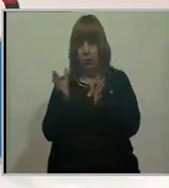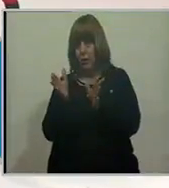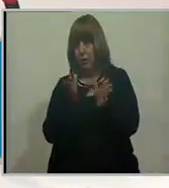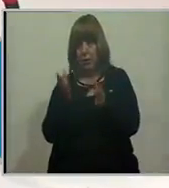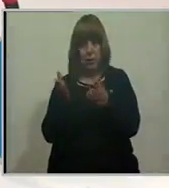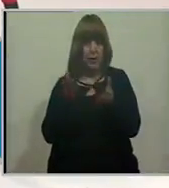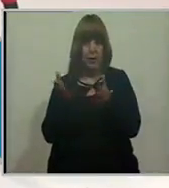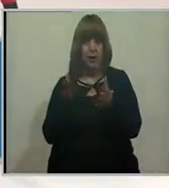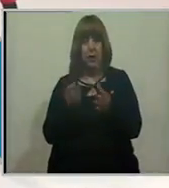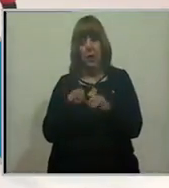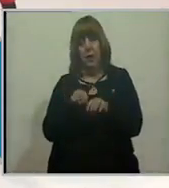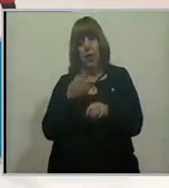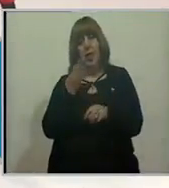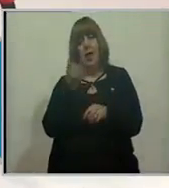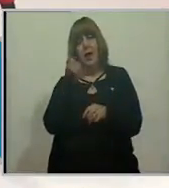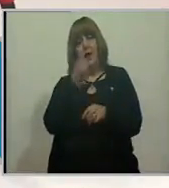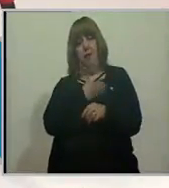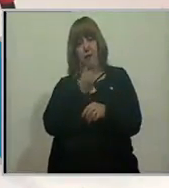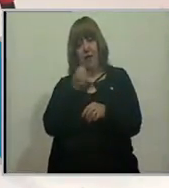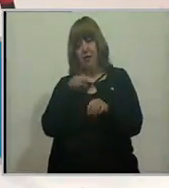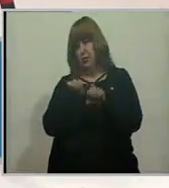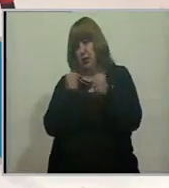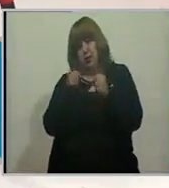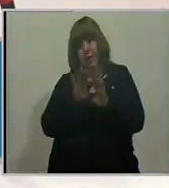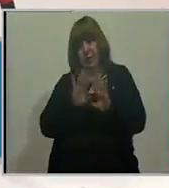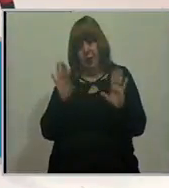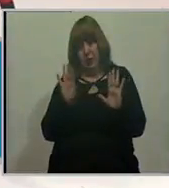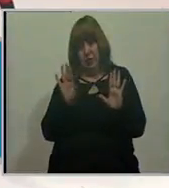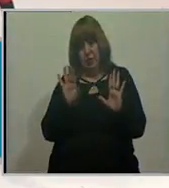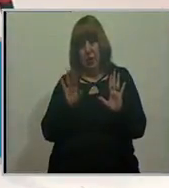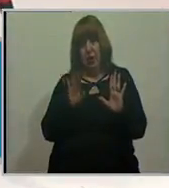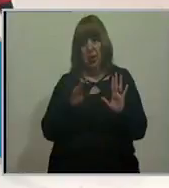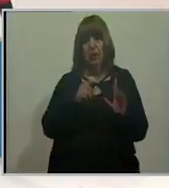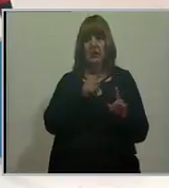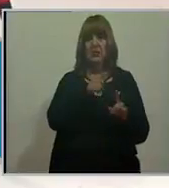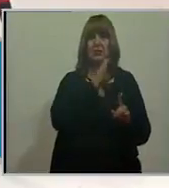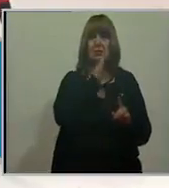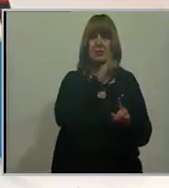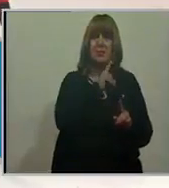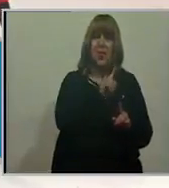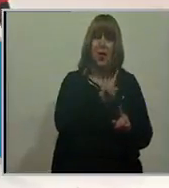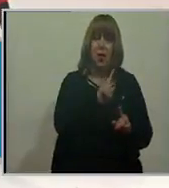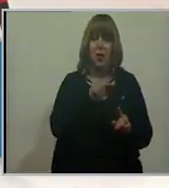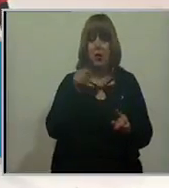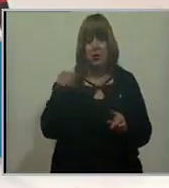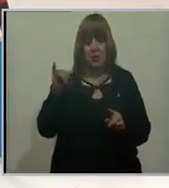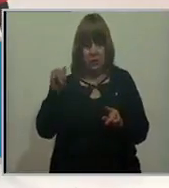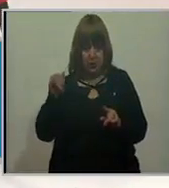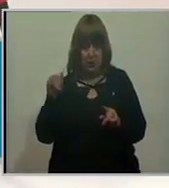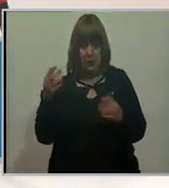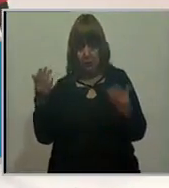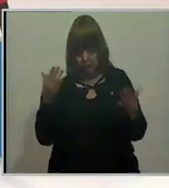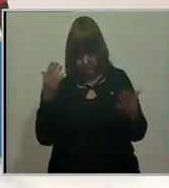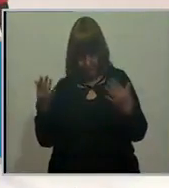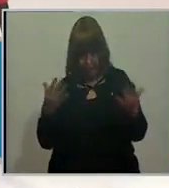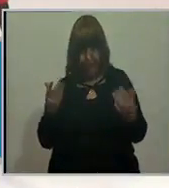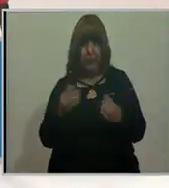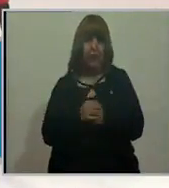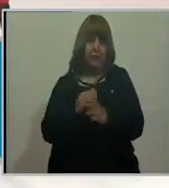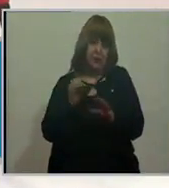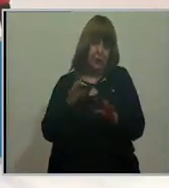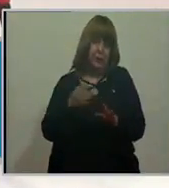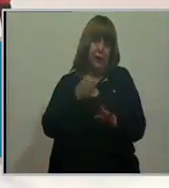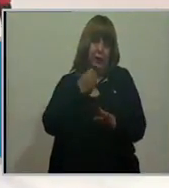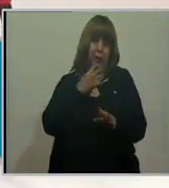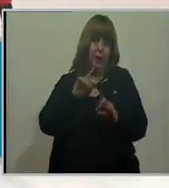del monoteísmo, las tres más importantes surgen ahí, entonces hay un conflicto histórico que quizás sería más oportuno que lo analizara alguien mucho más